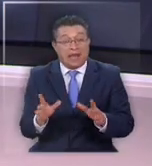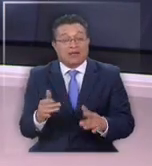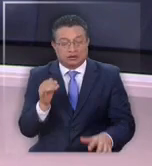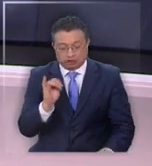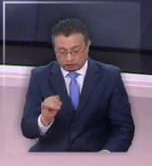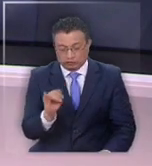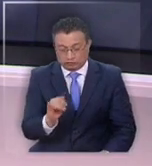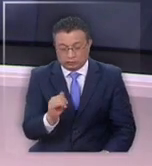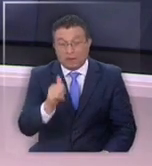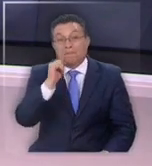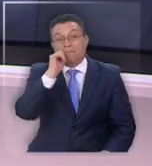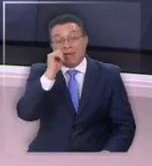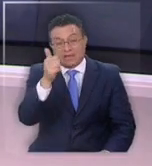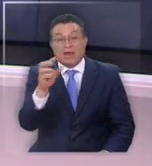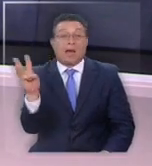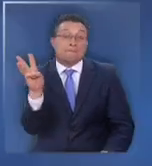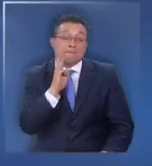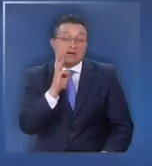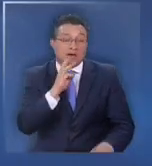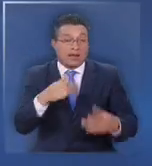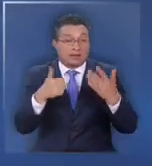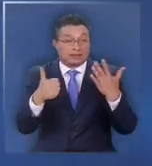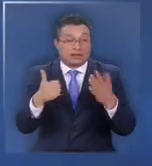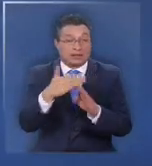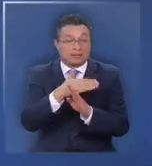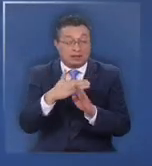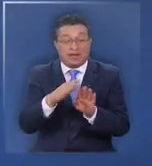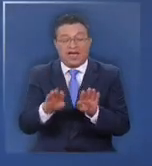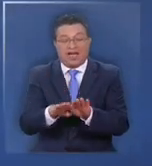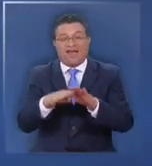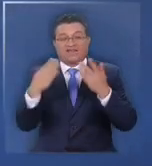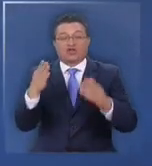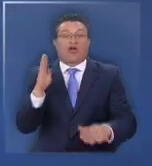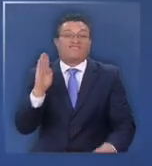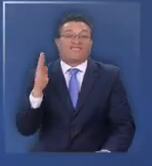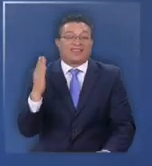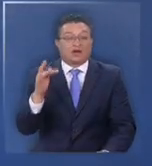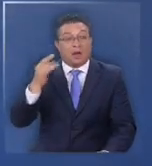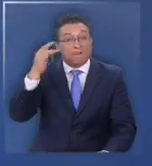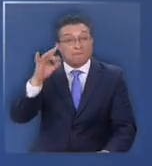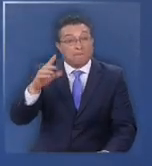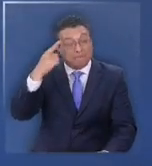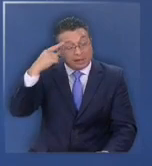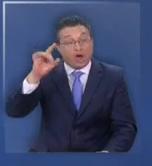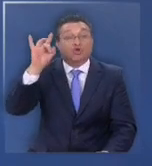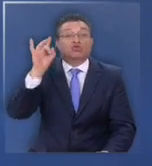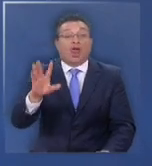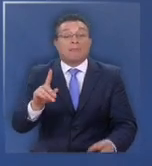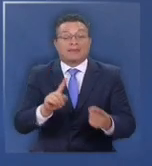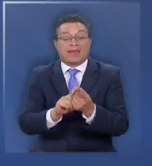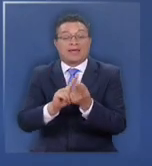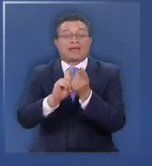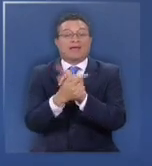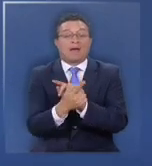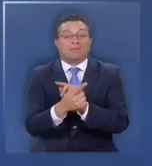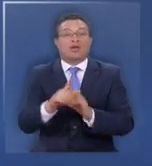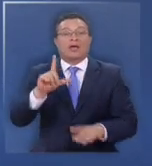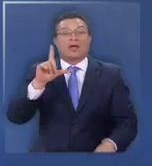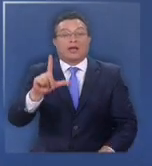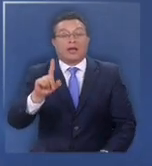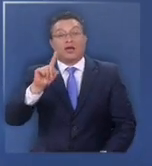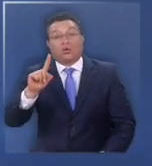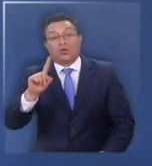que efectivamente mañana miércoles desde las seis y media abrimos baquiano pero sólo como transbordo eso que quiere decir que la gente que